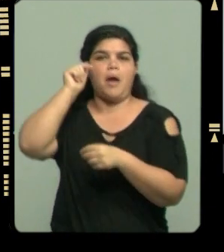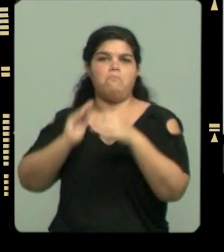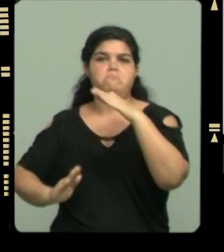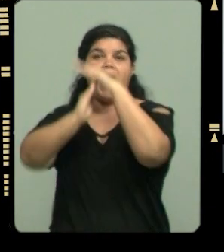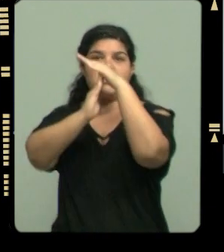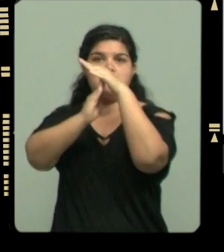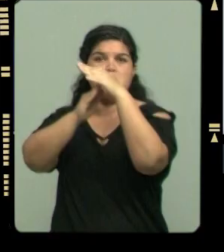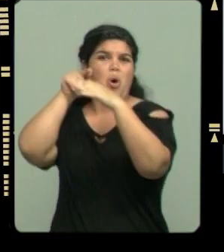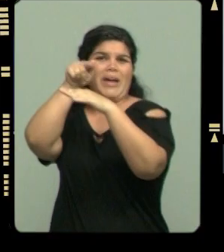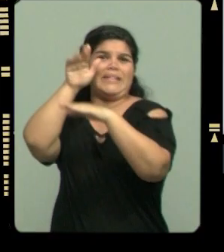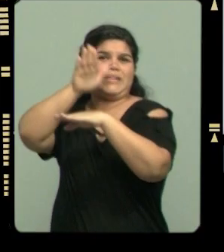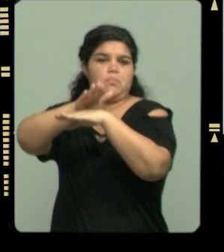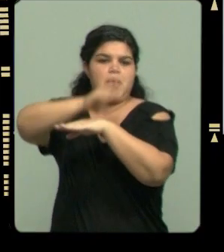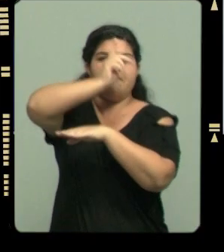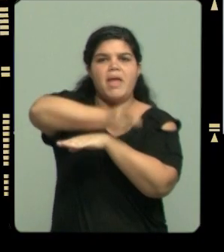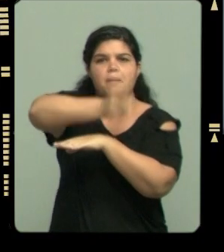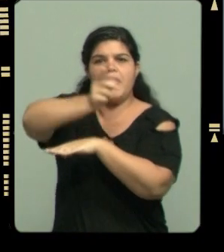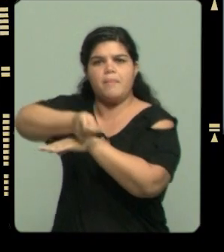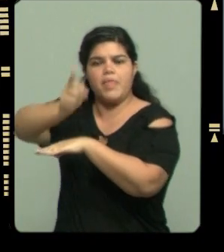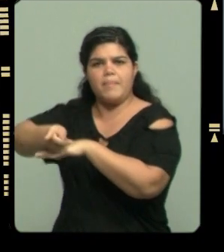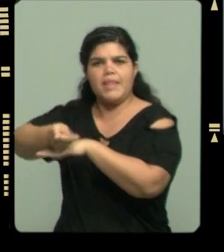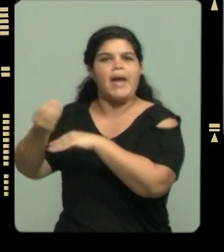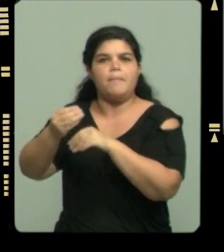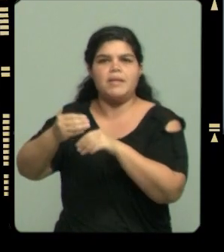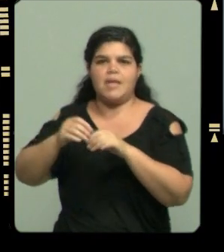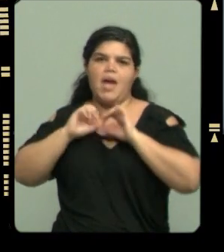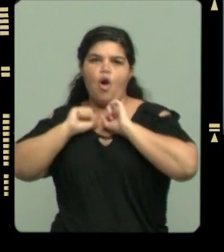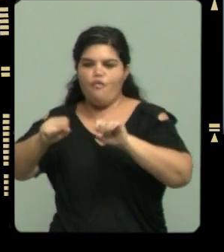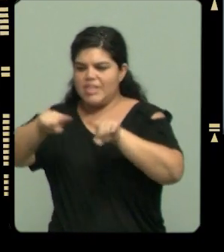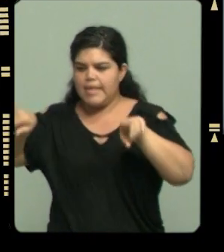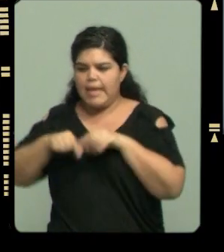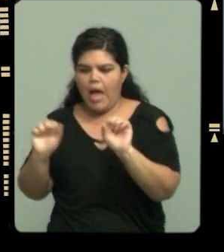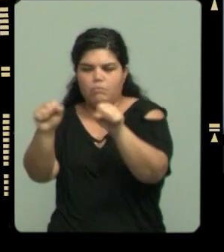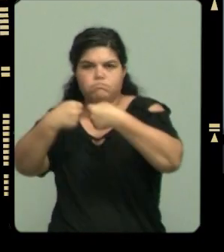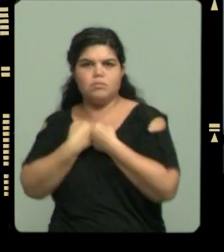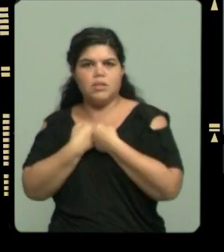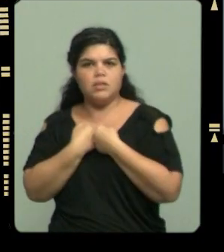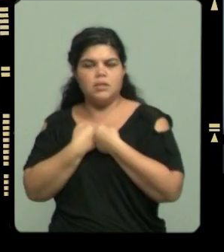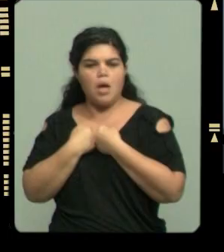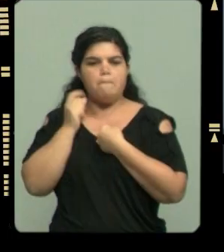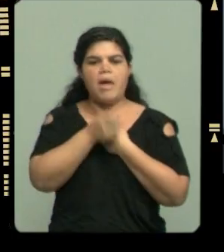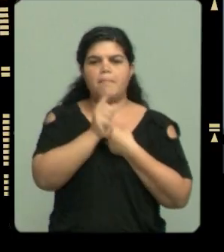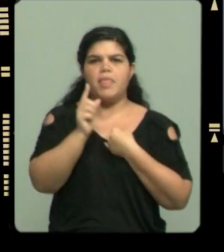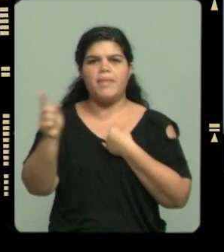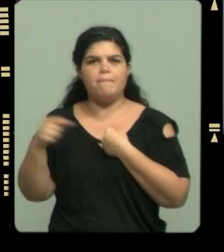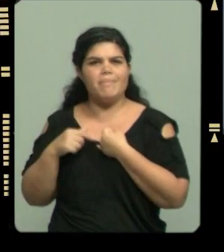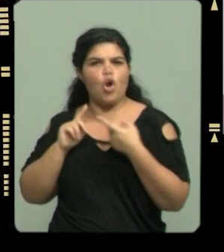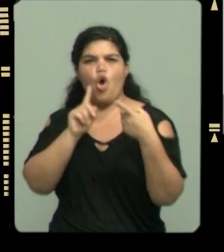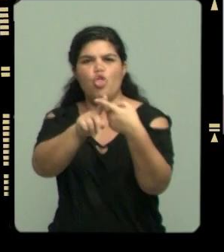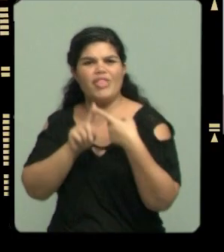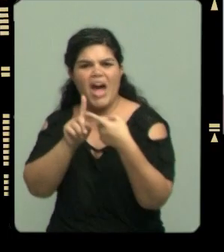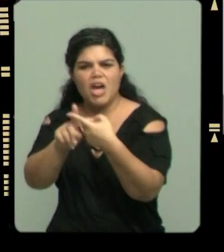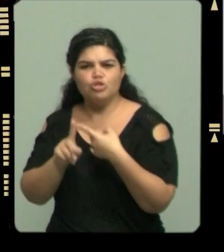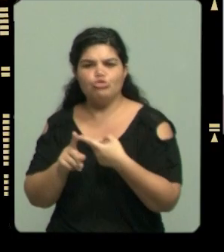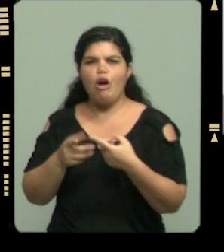ausente, ¿no? Esto de tener una oficina que esté lejos de ese contacto con los propios, a veces, claro. Inaccesible,